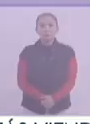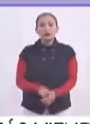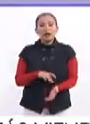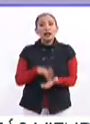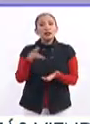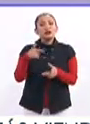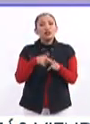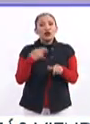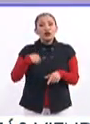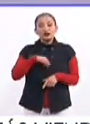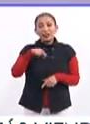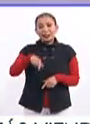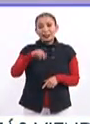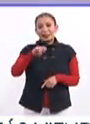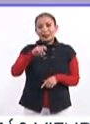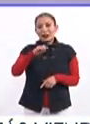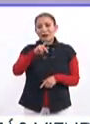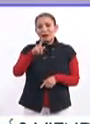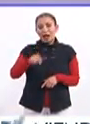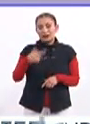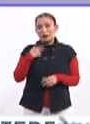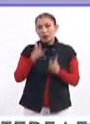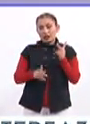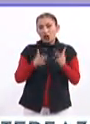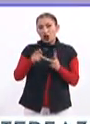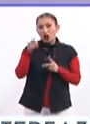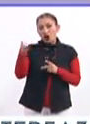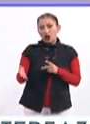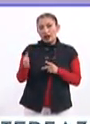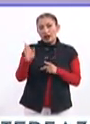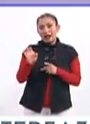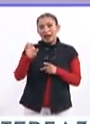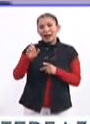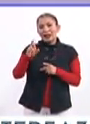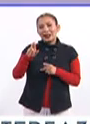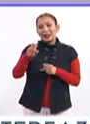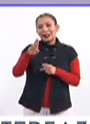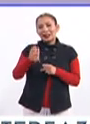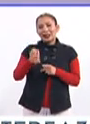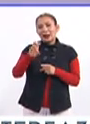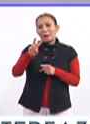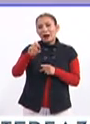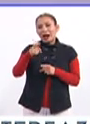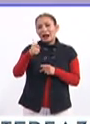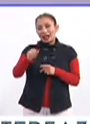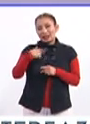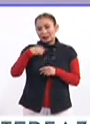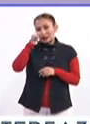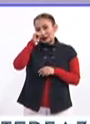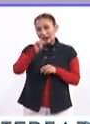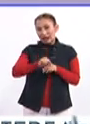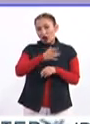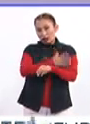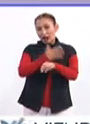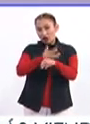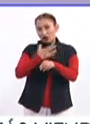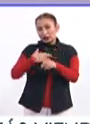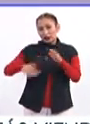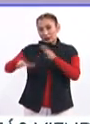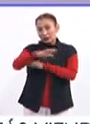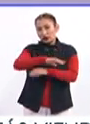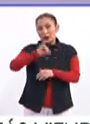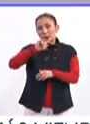Gracias por seguir con nosotros en Interfaz. Estamos platicando con Enrique Vargas Flores, él es coordinador del Espacio Cultural Iberoamericano de la Secretaría